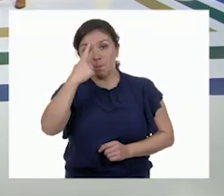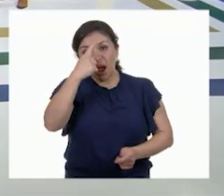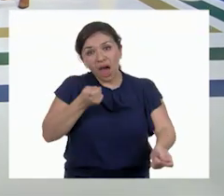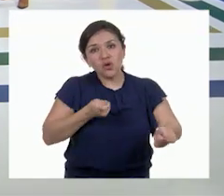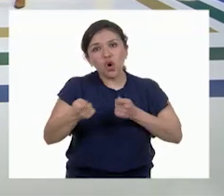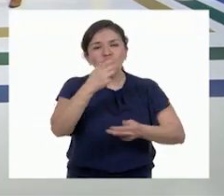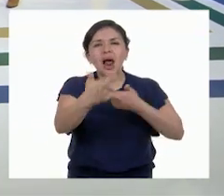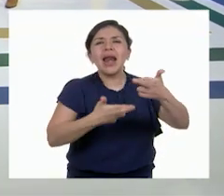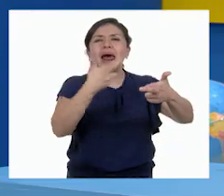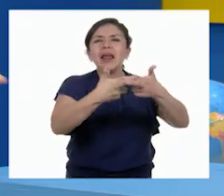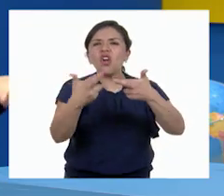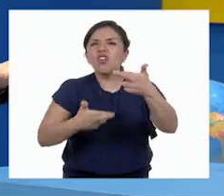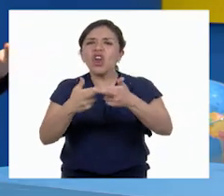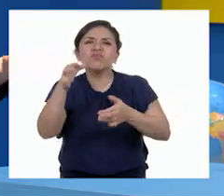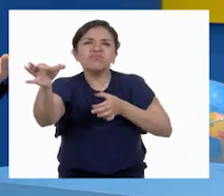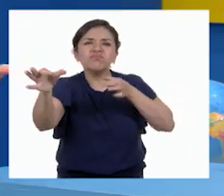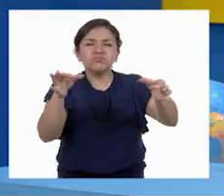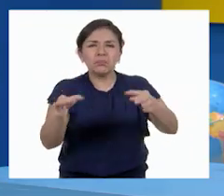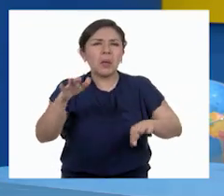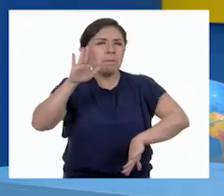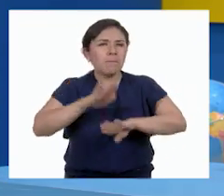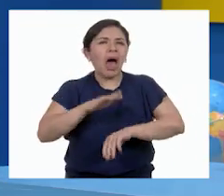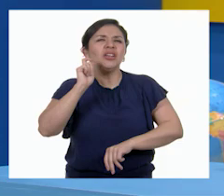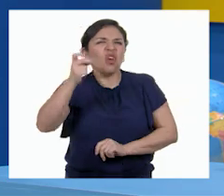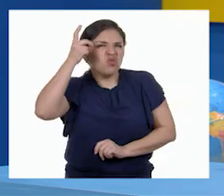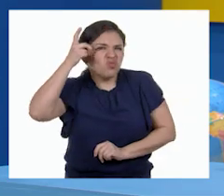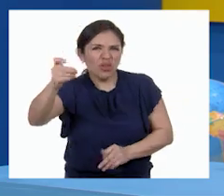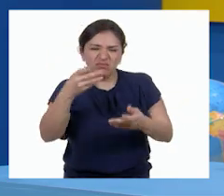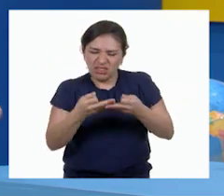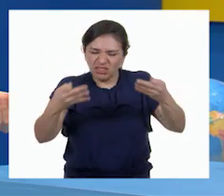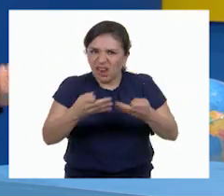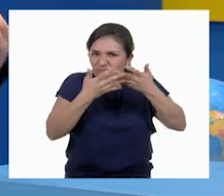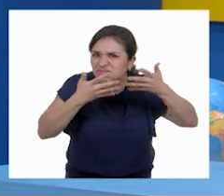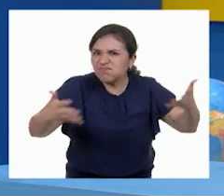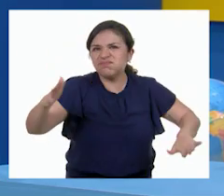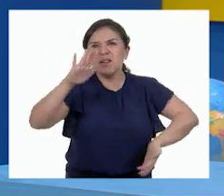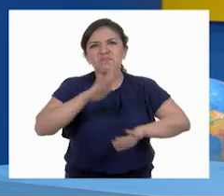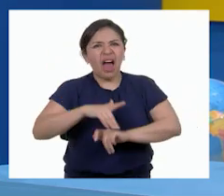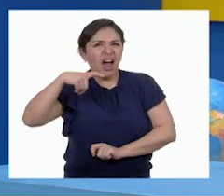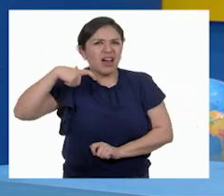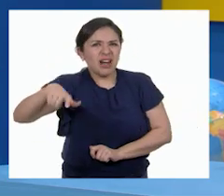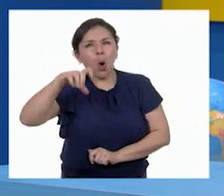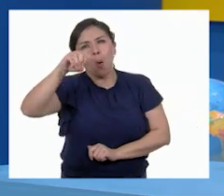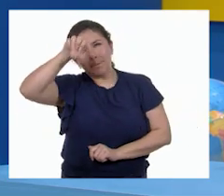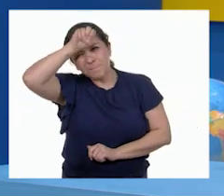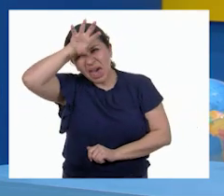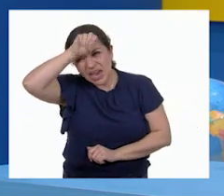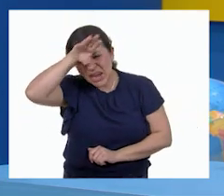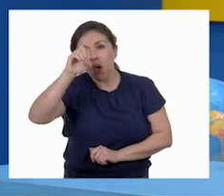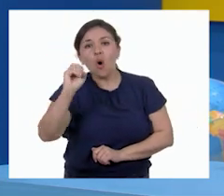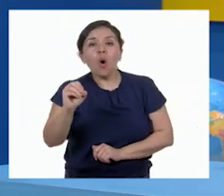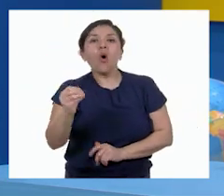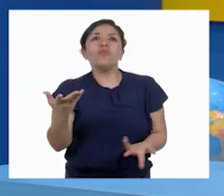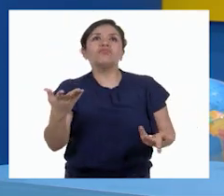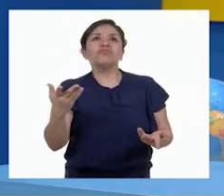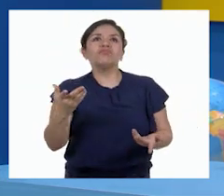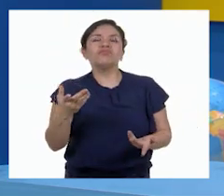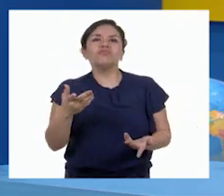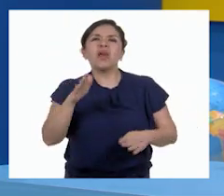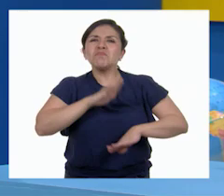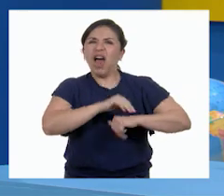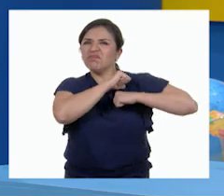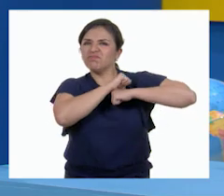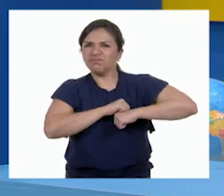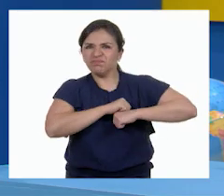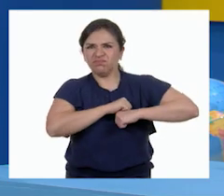regiones específicas. Solían ser grandes terratenientes, acaudalados mineros o populares comandantes que tenían